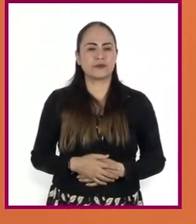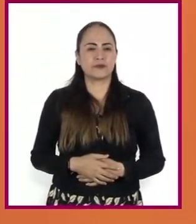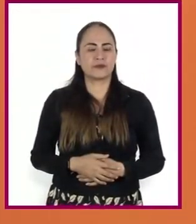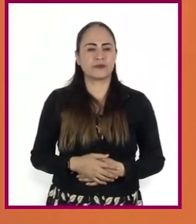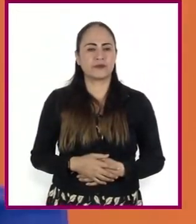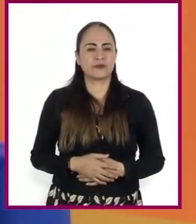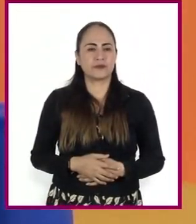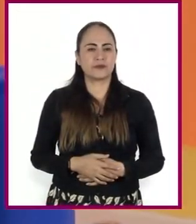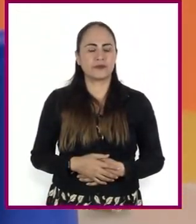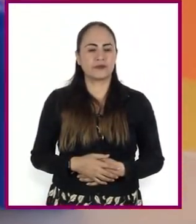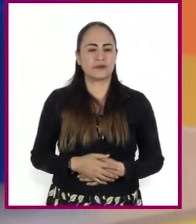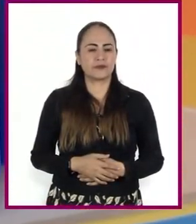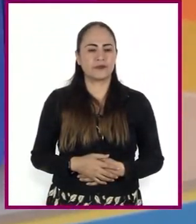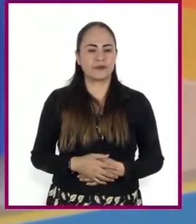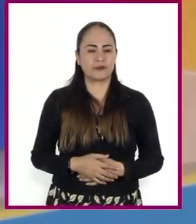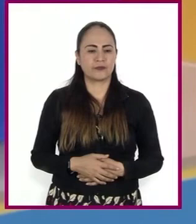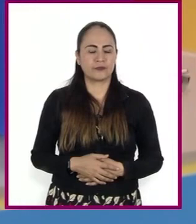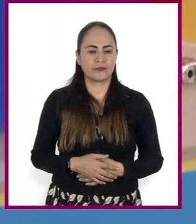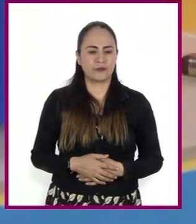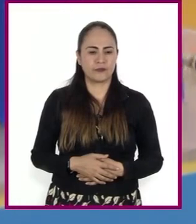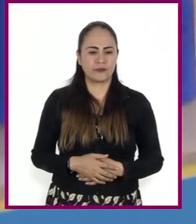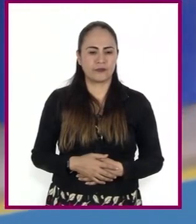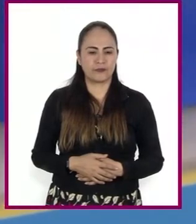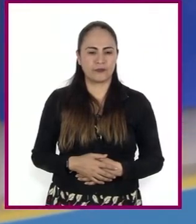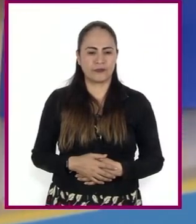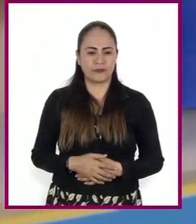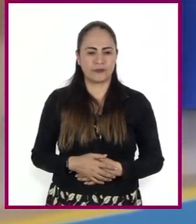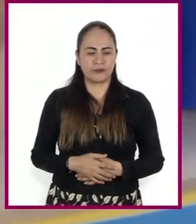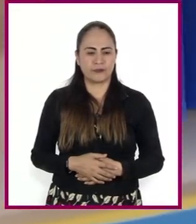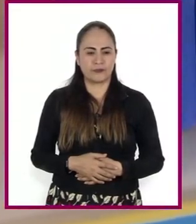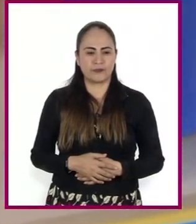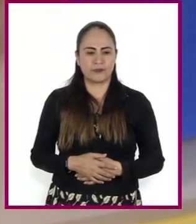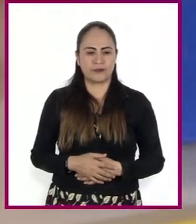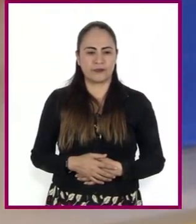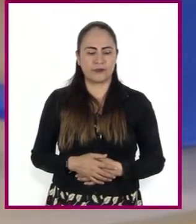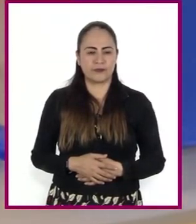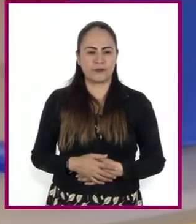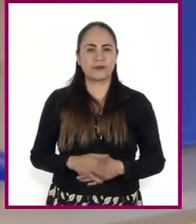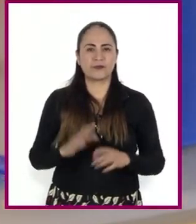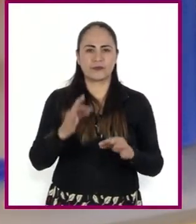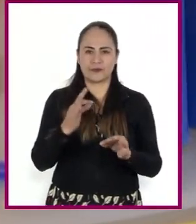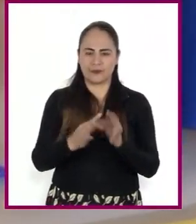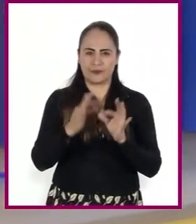Justo. 10 centímetros. Bien. Listo.